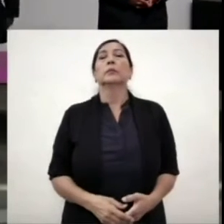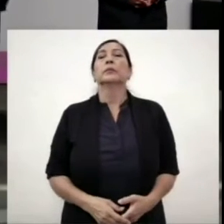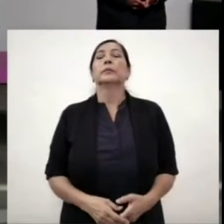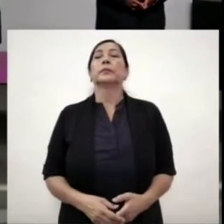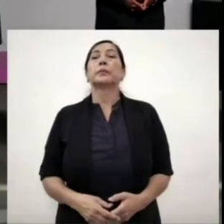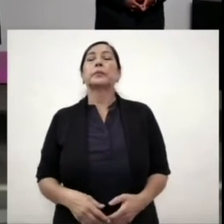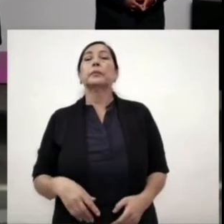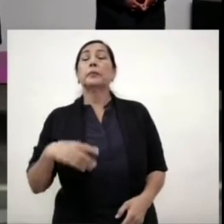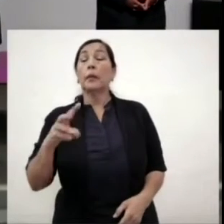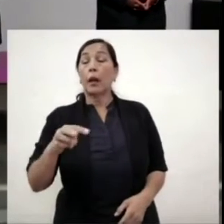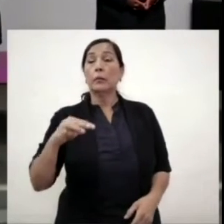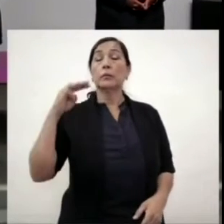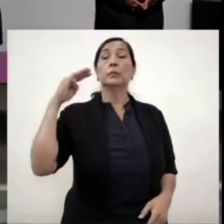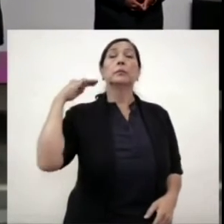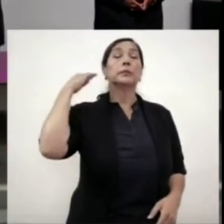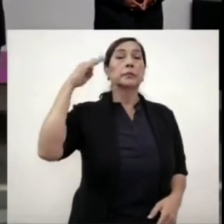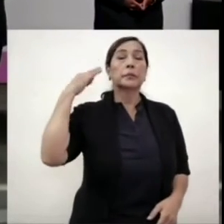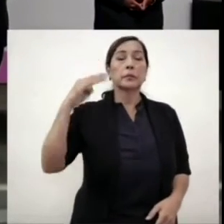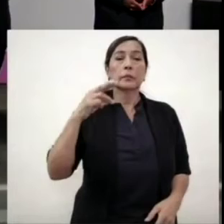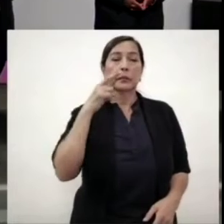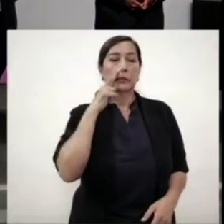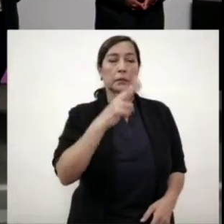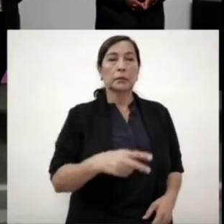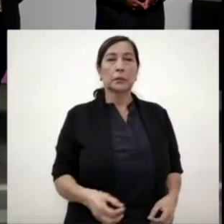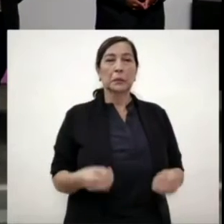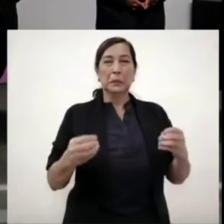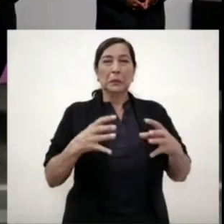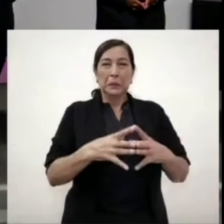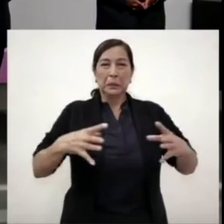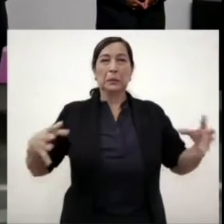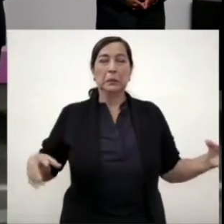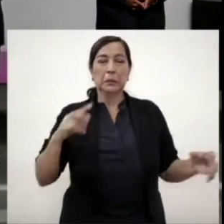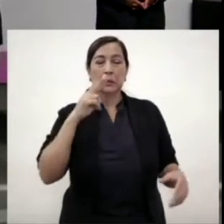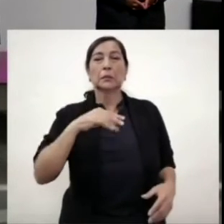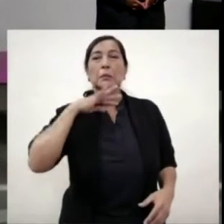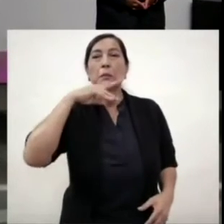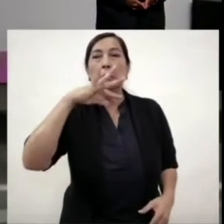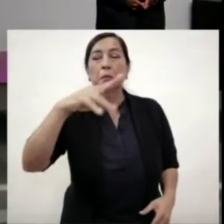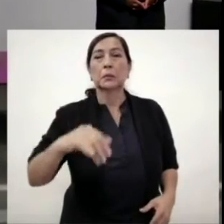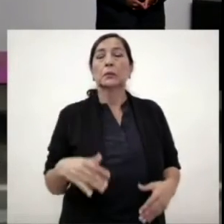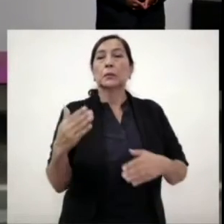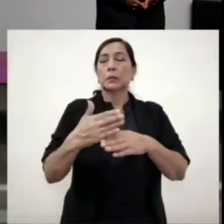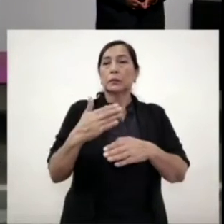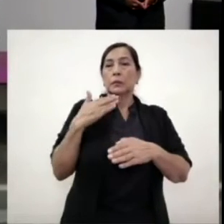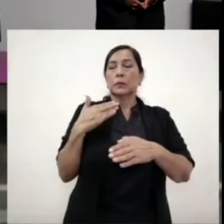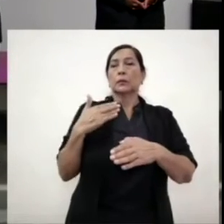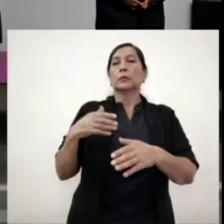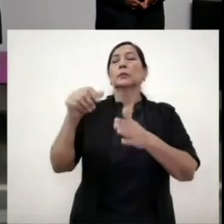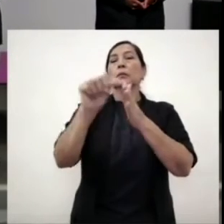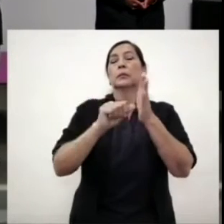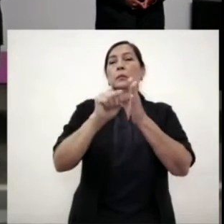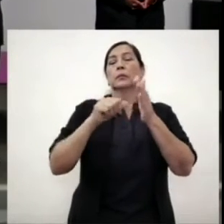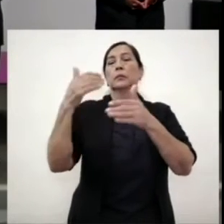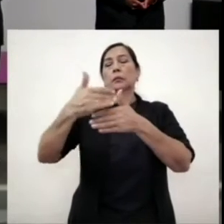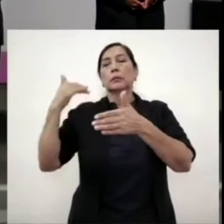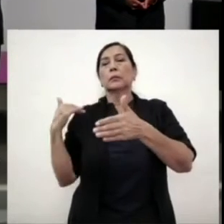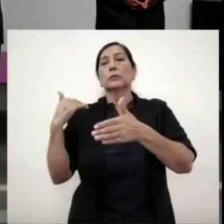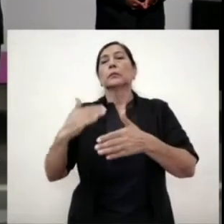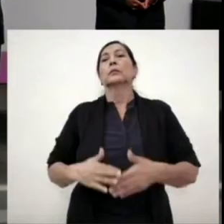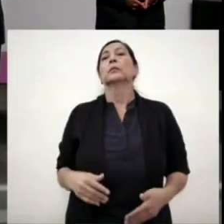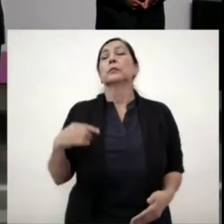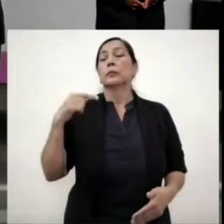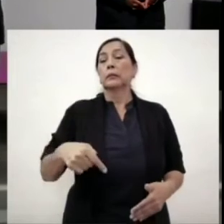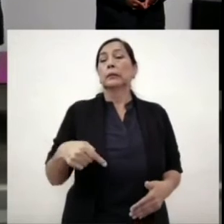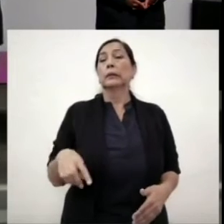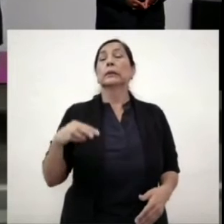una gran disminución de la incidencia delictiva en comparación con los dos meses anteriores y con